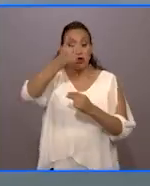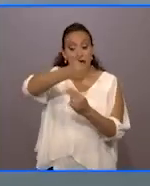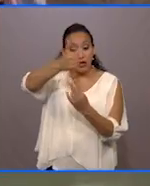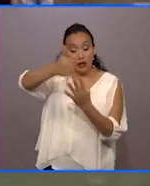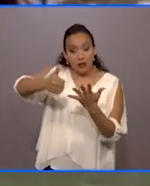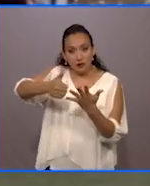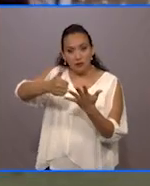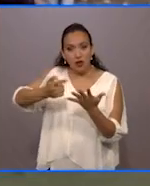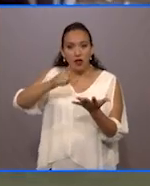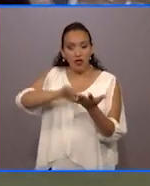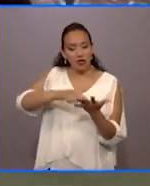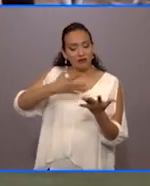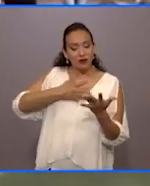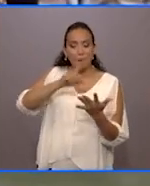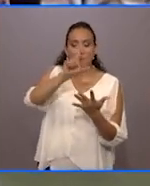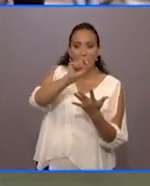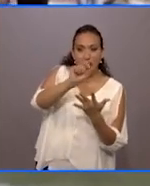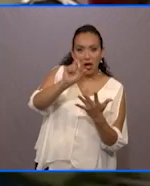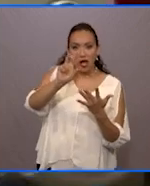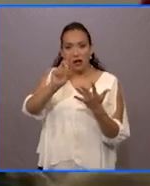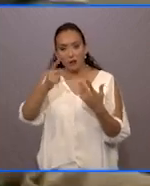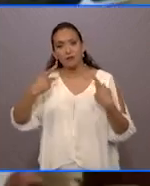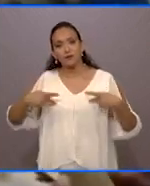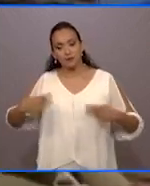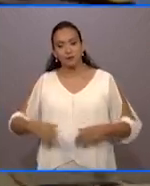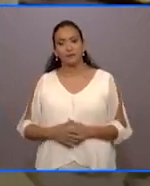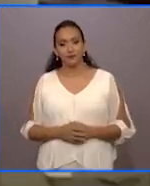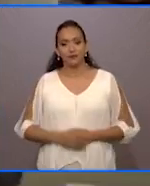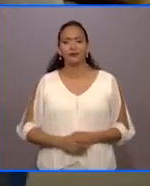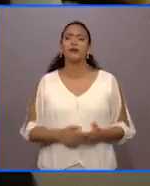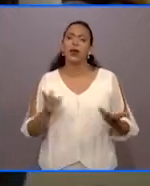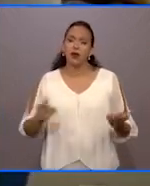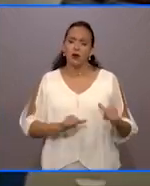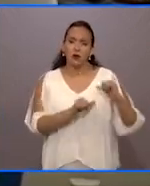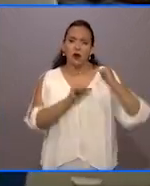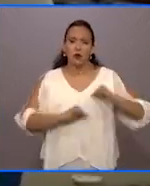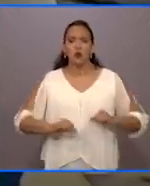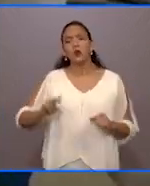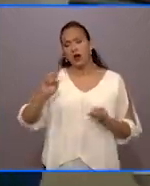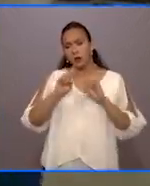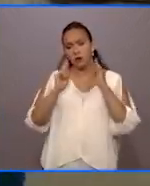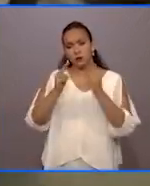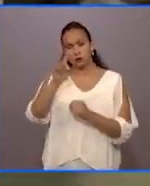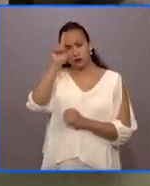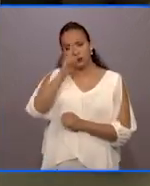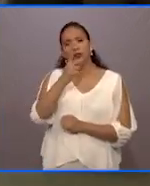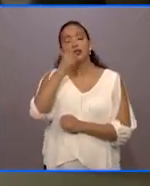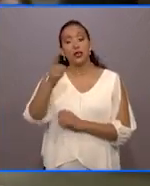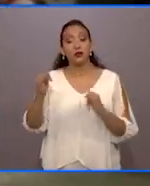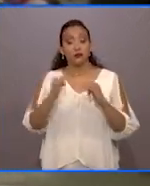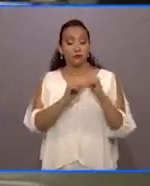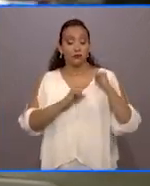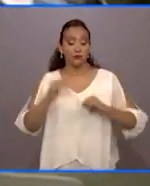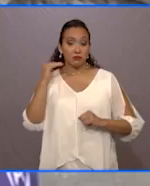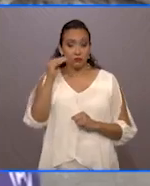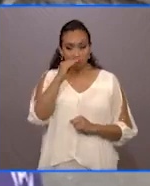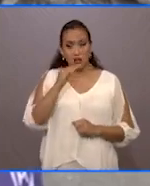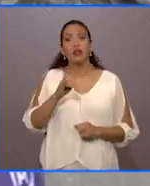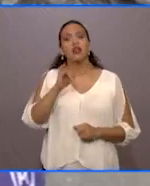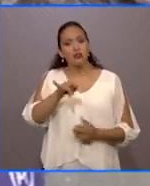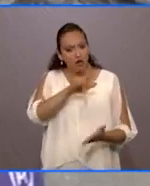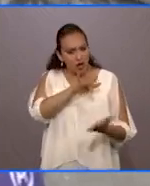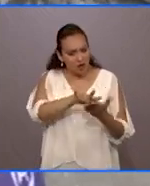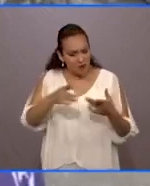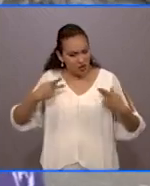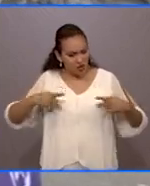ellas involucra a 20 o 30 personas. La titular de la unidad de asesoría reiteró que la Defensoría brinda apoyo de